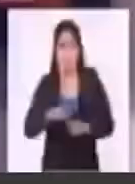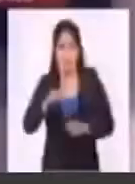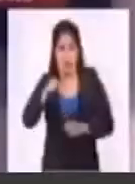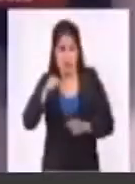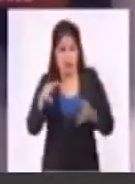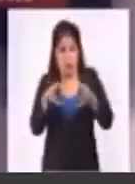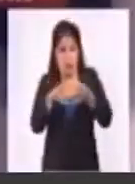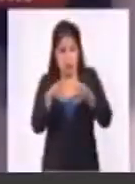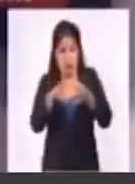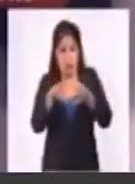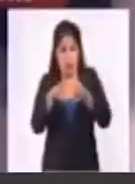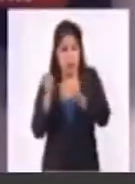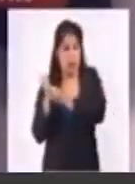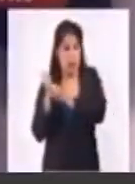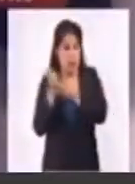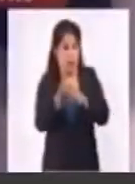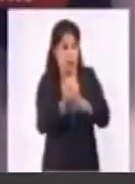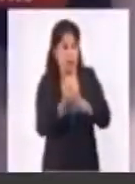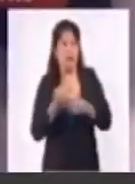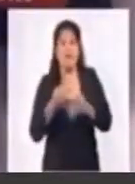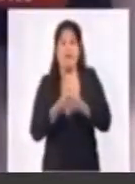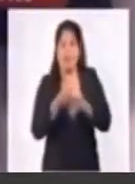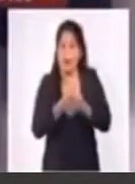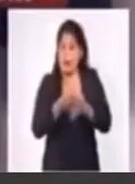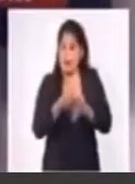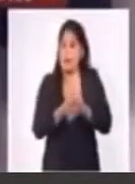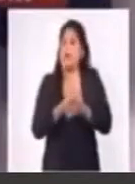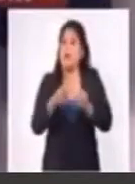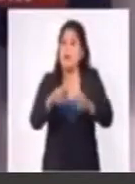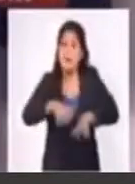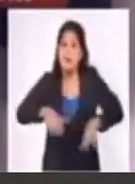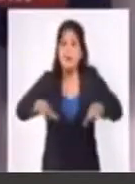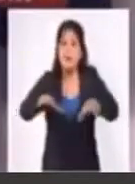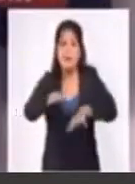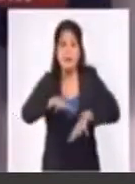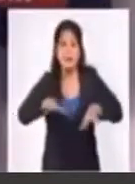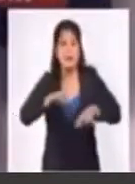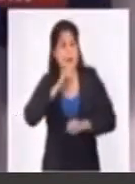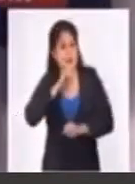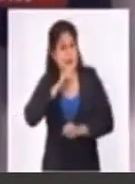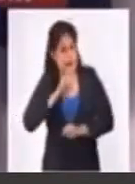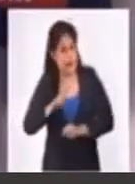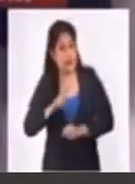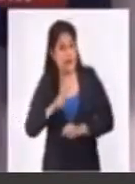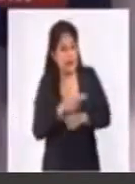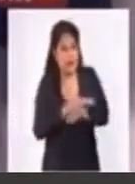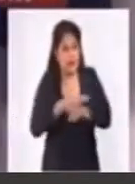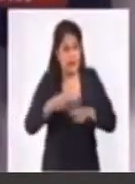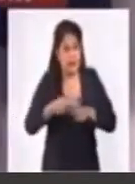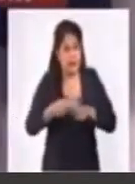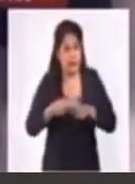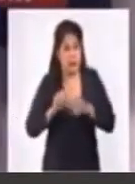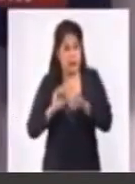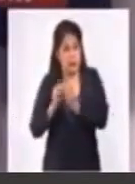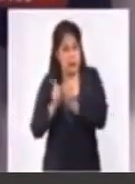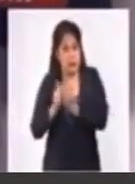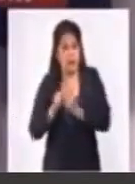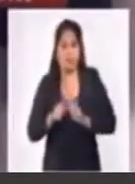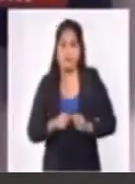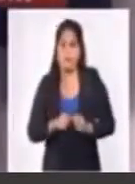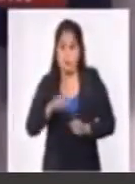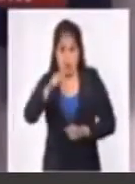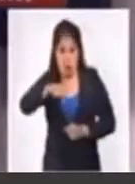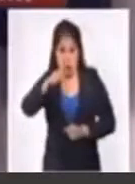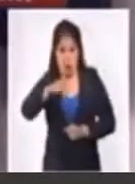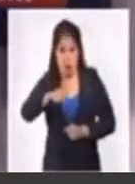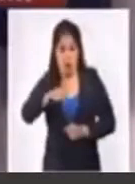cubana de béisbol está enfrentando uno de los escenarios más hostiles en la historia de nuestro movimiento deportivo hoy